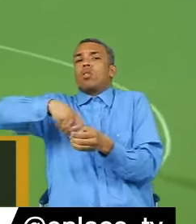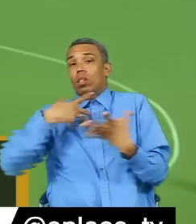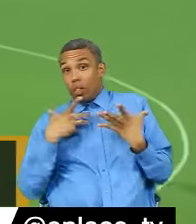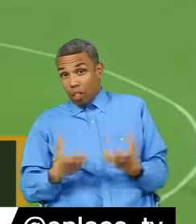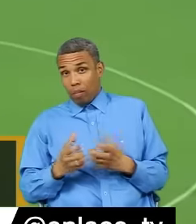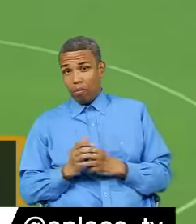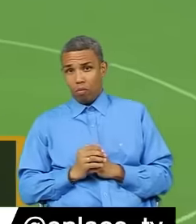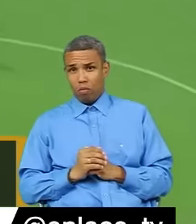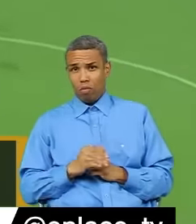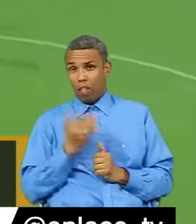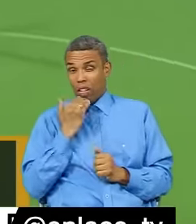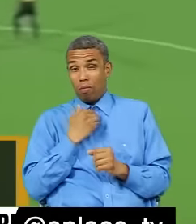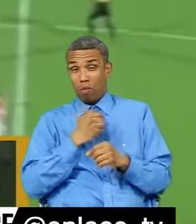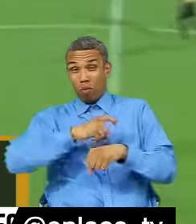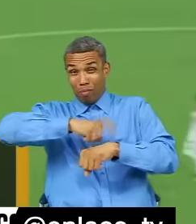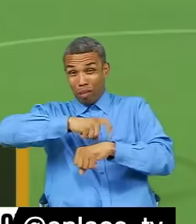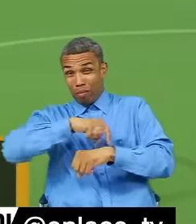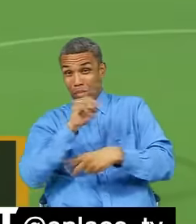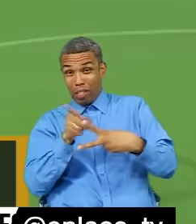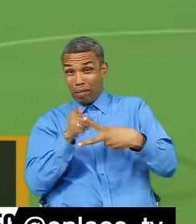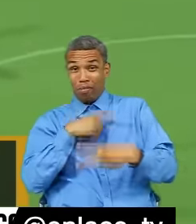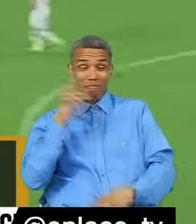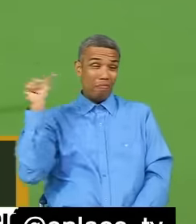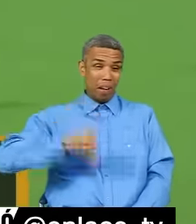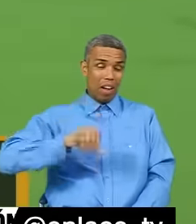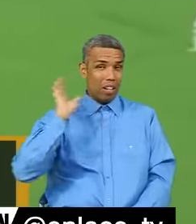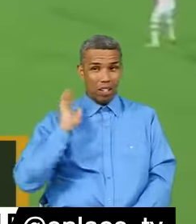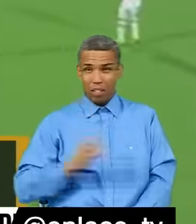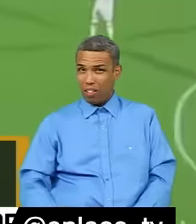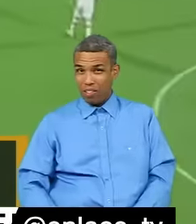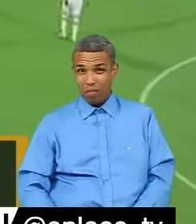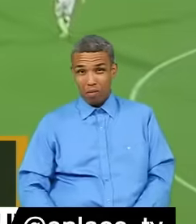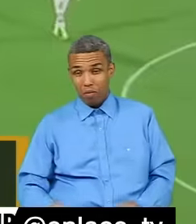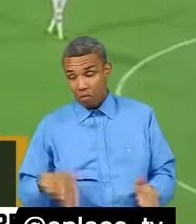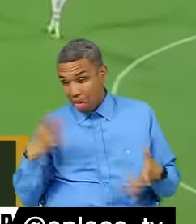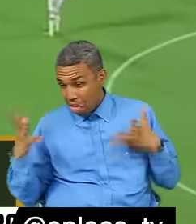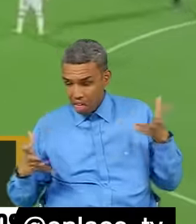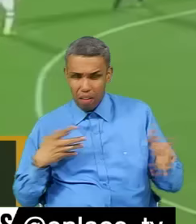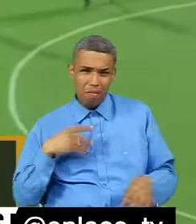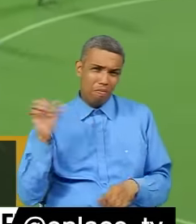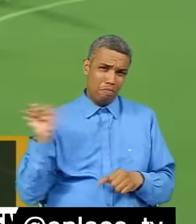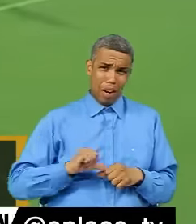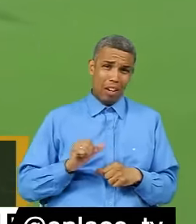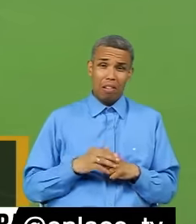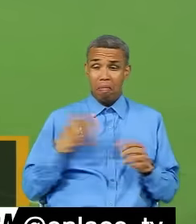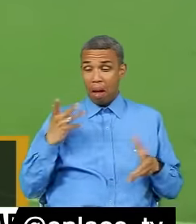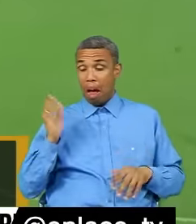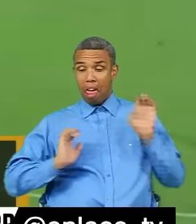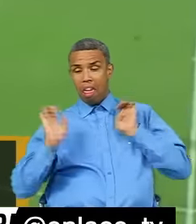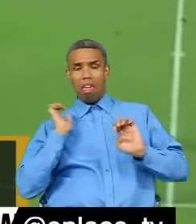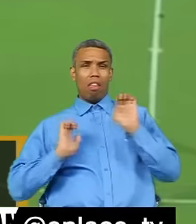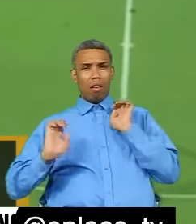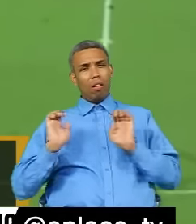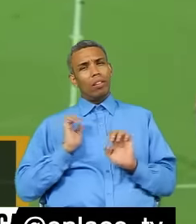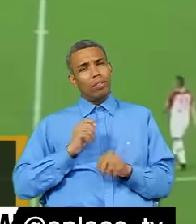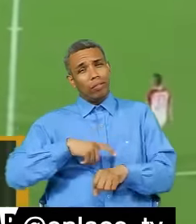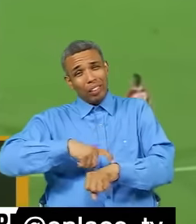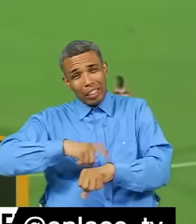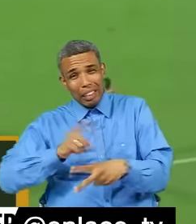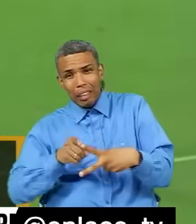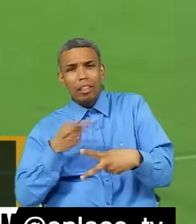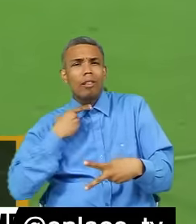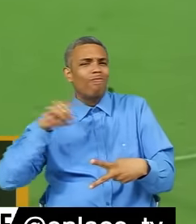fue un desastre. La verdad, el equipo jugó muy mal. Muy mal, realmente atinaba a defenderse para defenderse sin